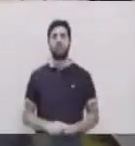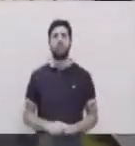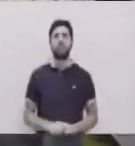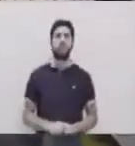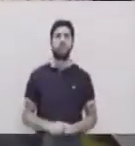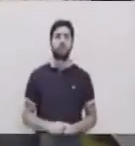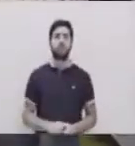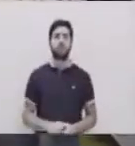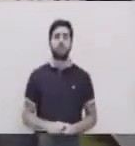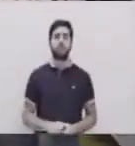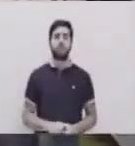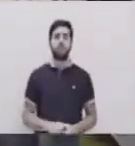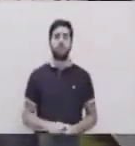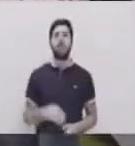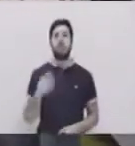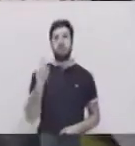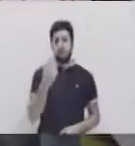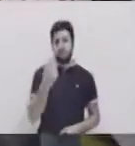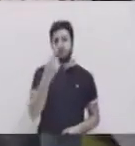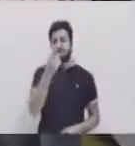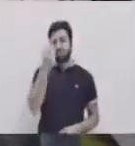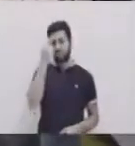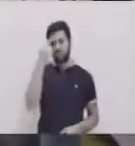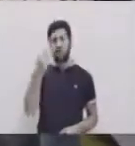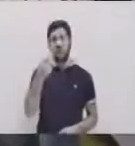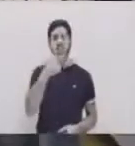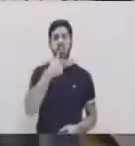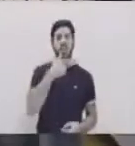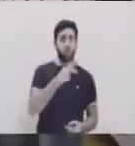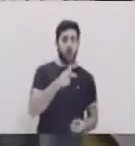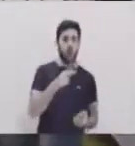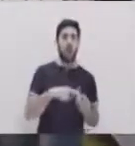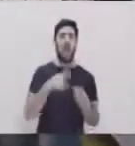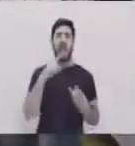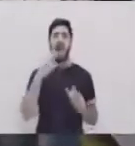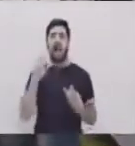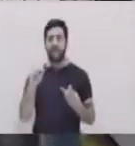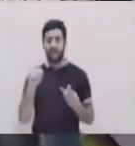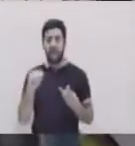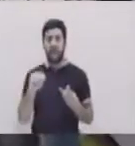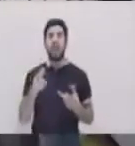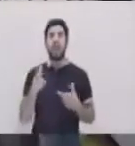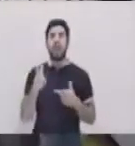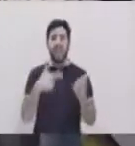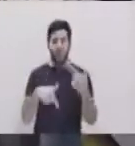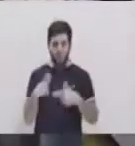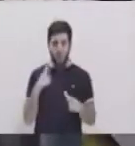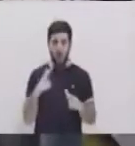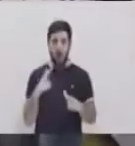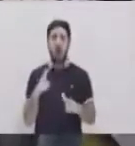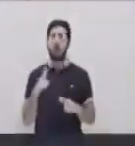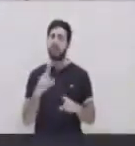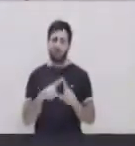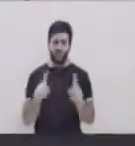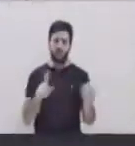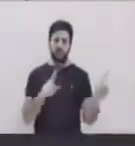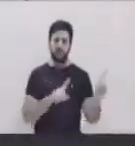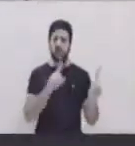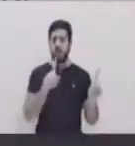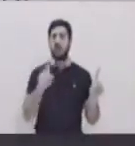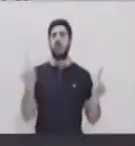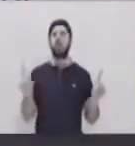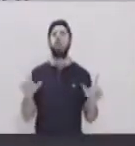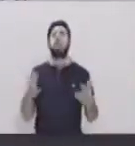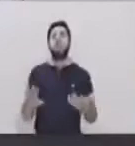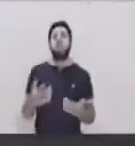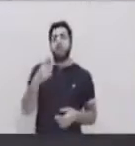tenemos que establecer una diferencia. ¿Crees tú que lenguaje, lengua y habla es lo mismo? No, tiene sus diferencias. Entonces